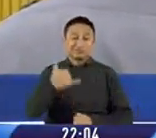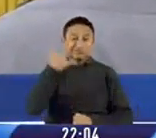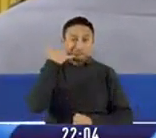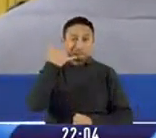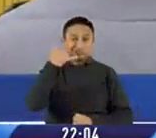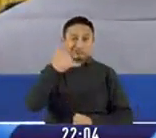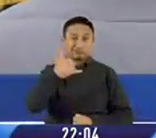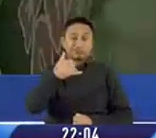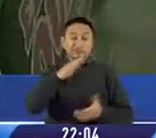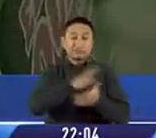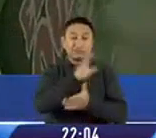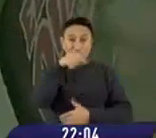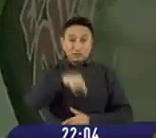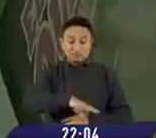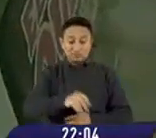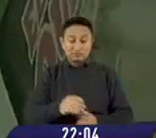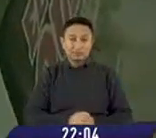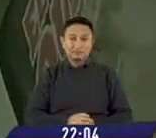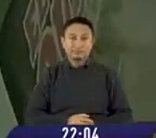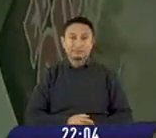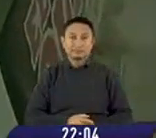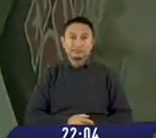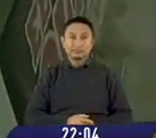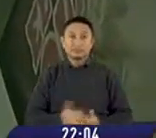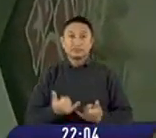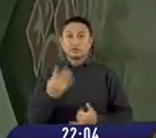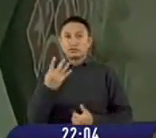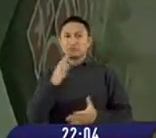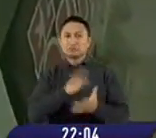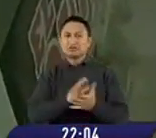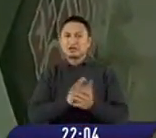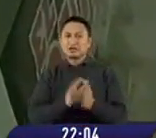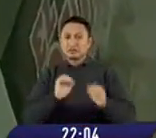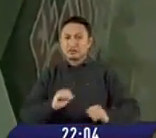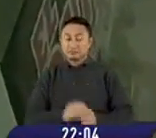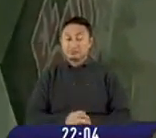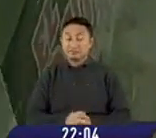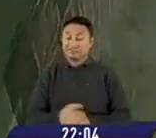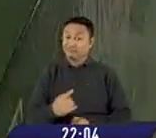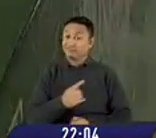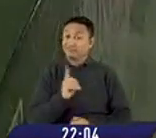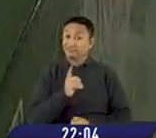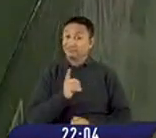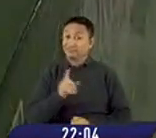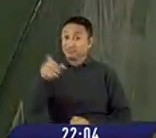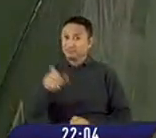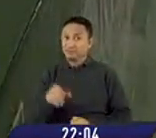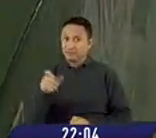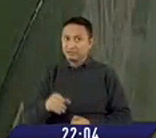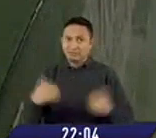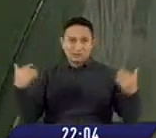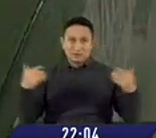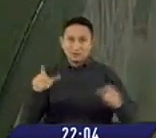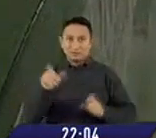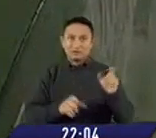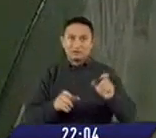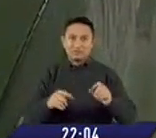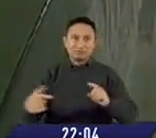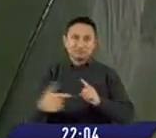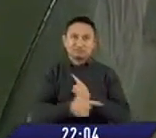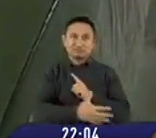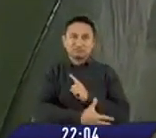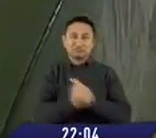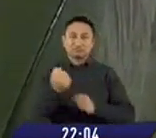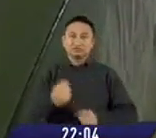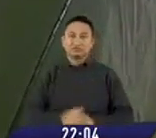a los estudiantes. La confianza que somos 4 y vamos seguros pasó a la historia. La delincuencia ataca y atraca sin temor ni